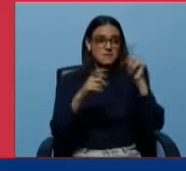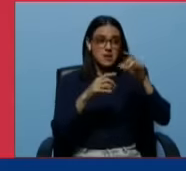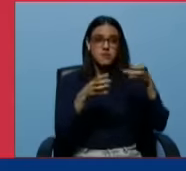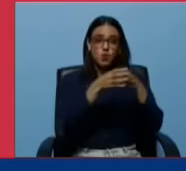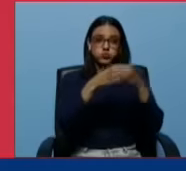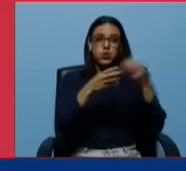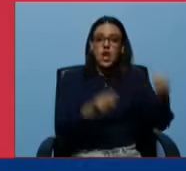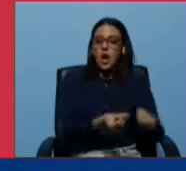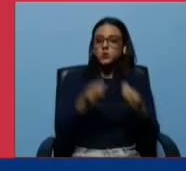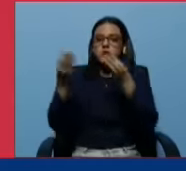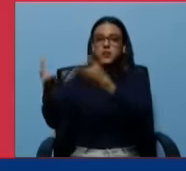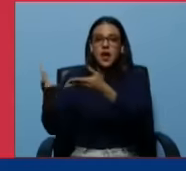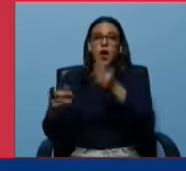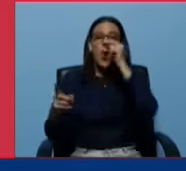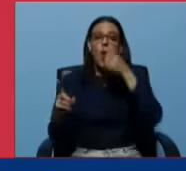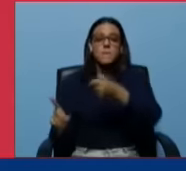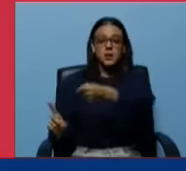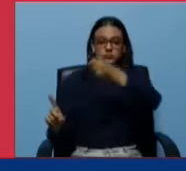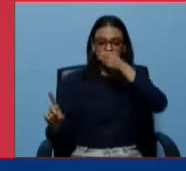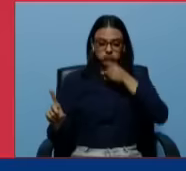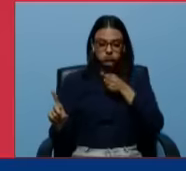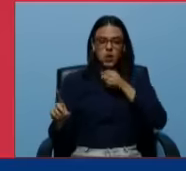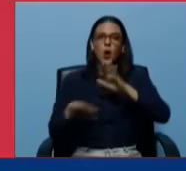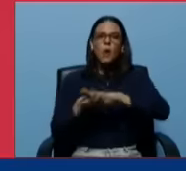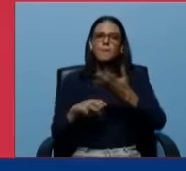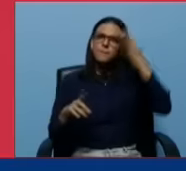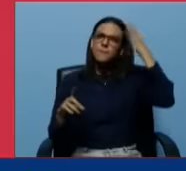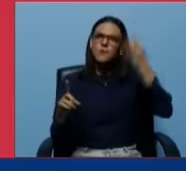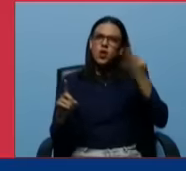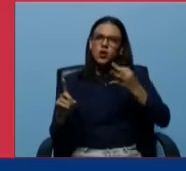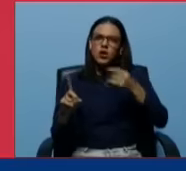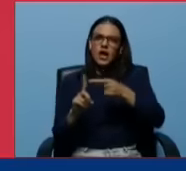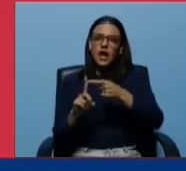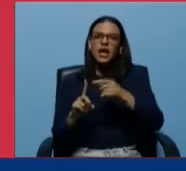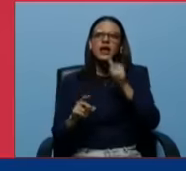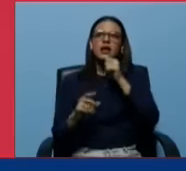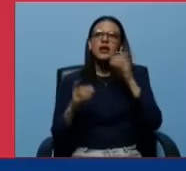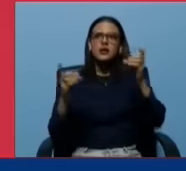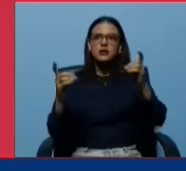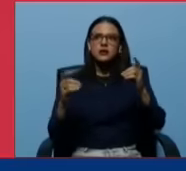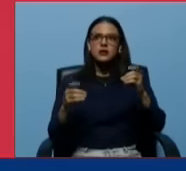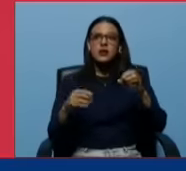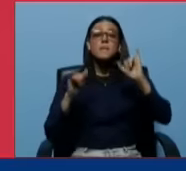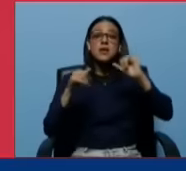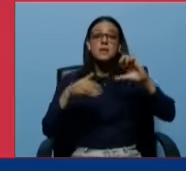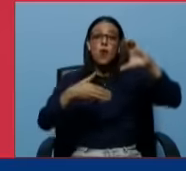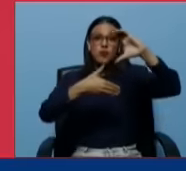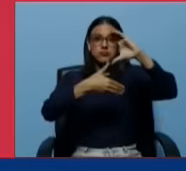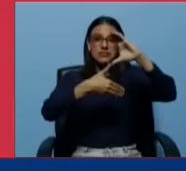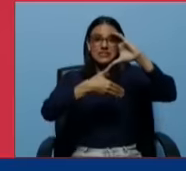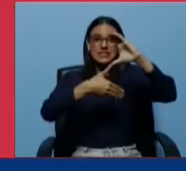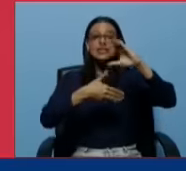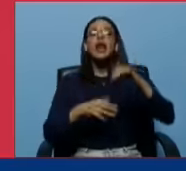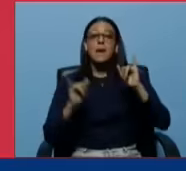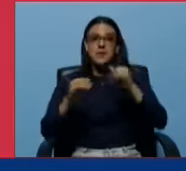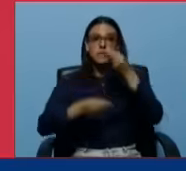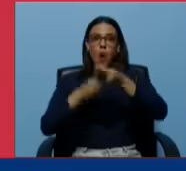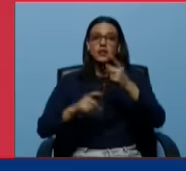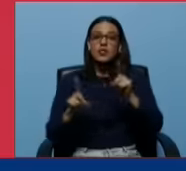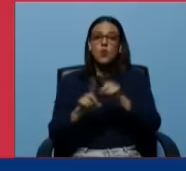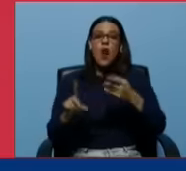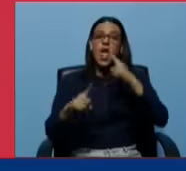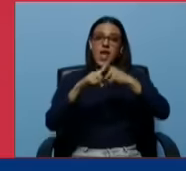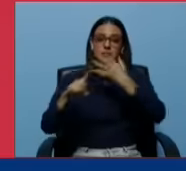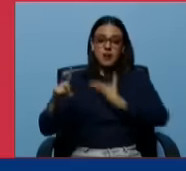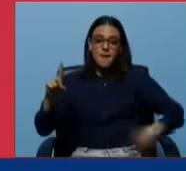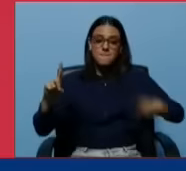palabra porque así lo han decidido los primeros ministros de